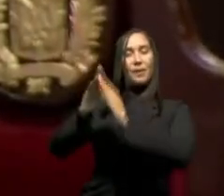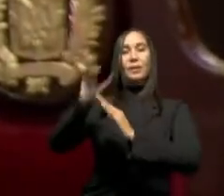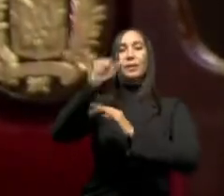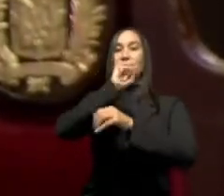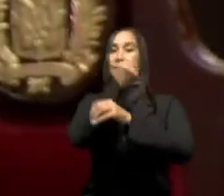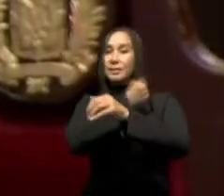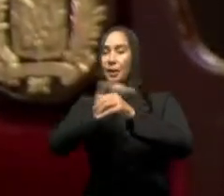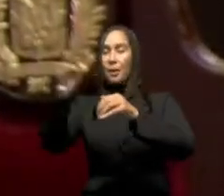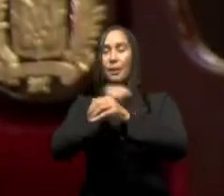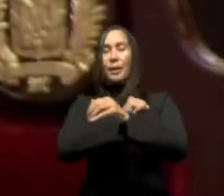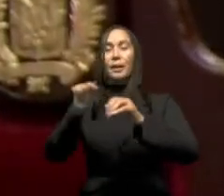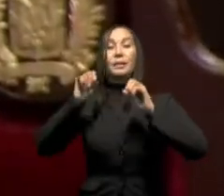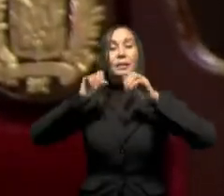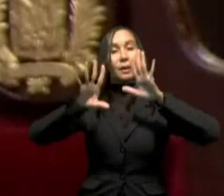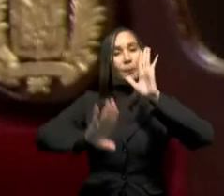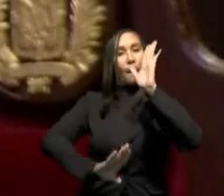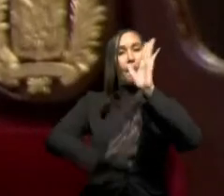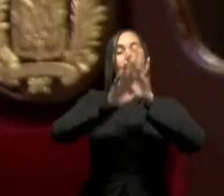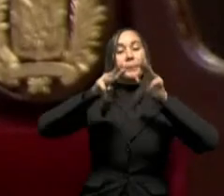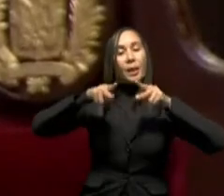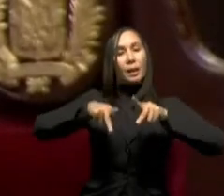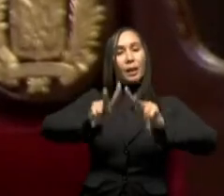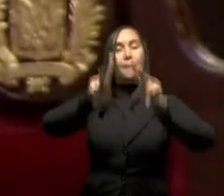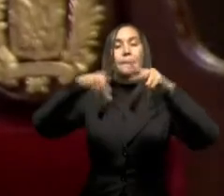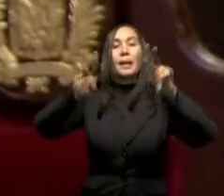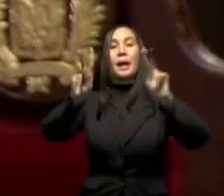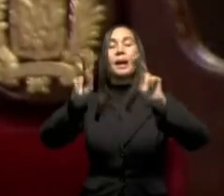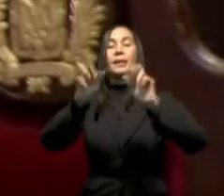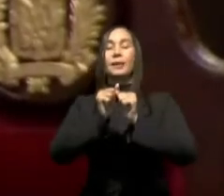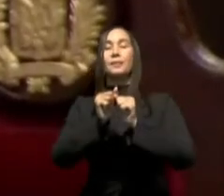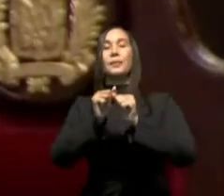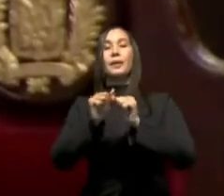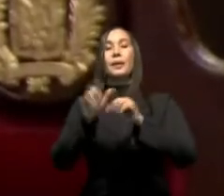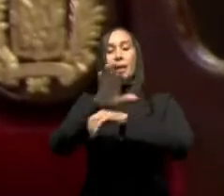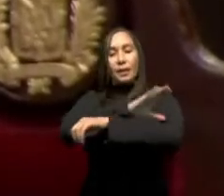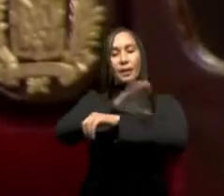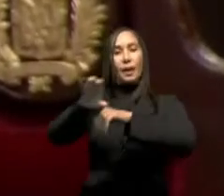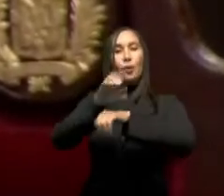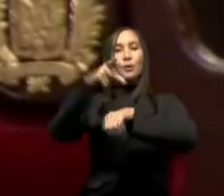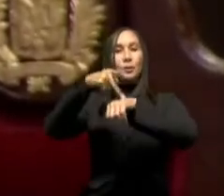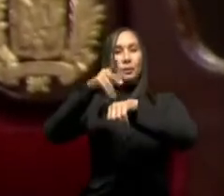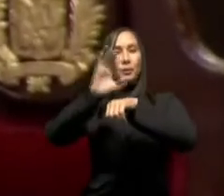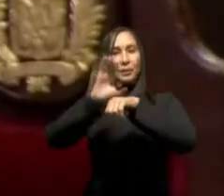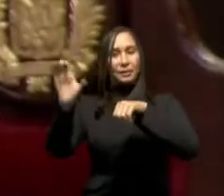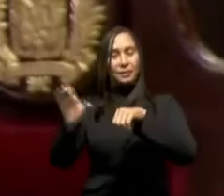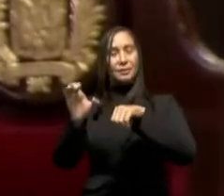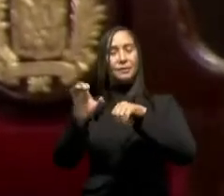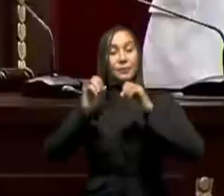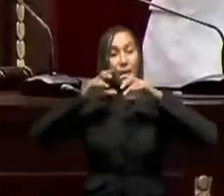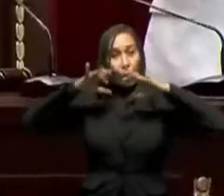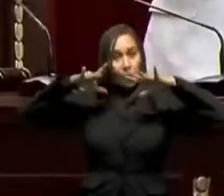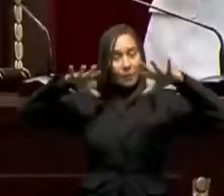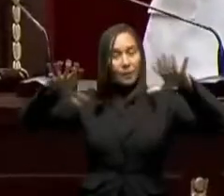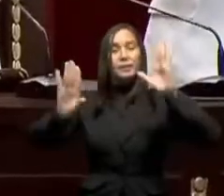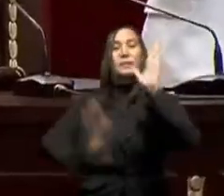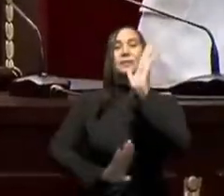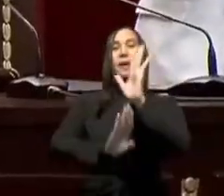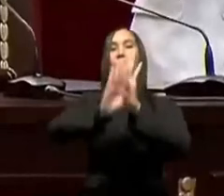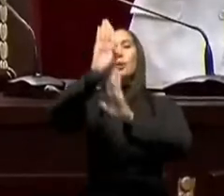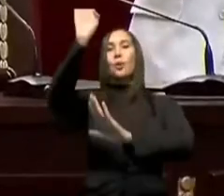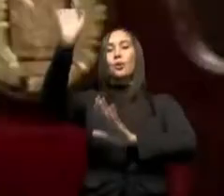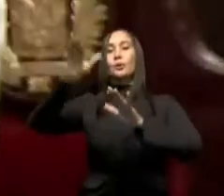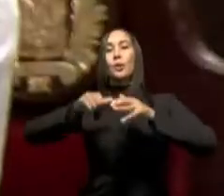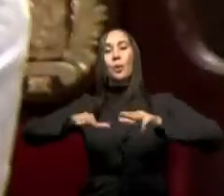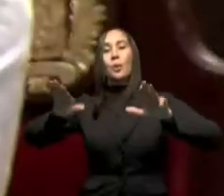Samaná. Alumbrarán desarrollo las playas de la Altagracia y las costas de Montecristi. Alumbrarán desarrollo